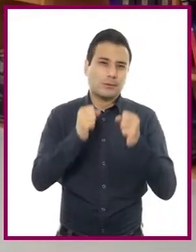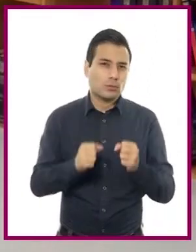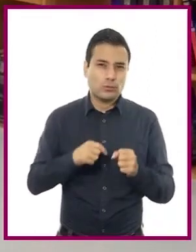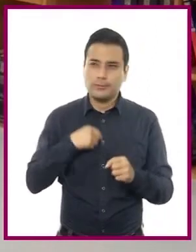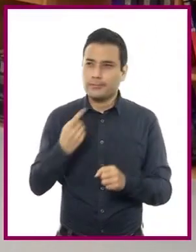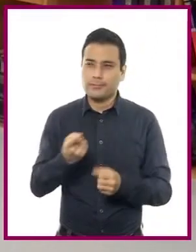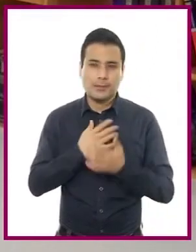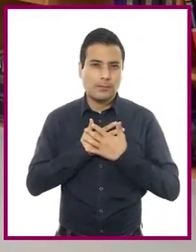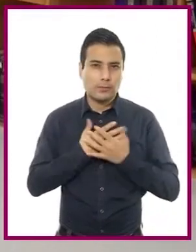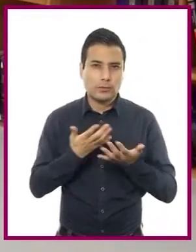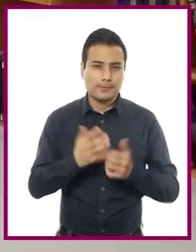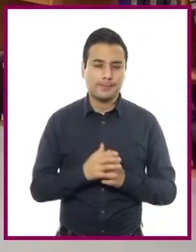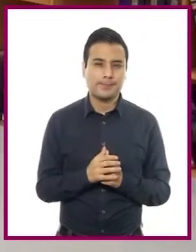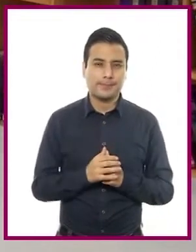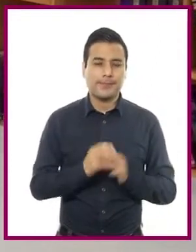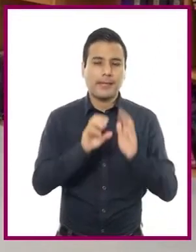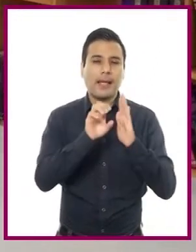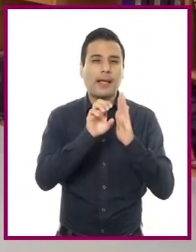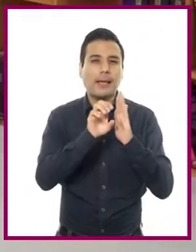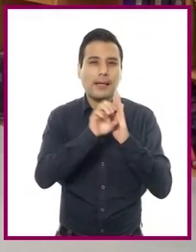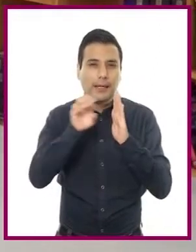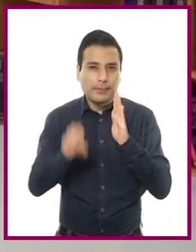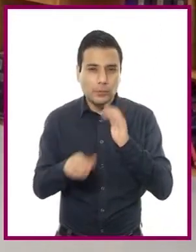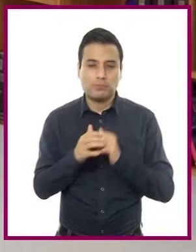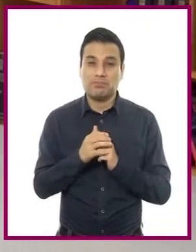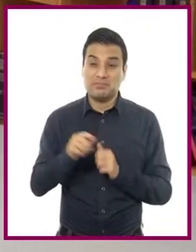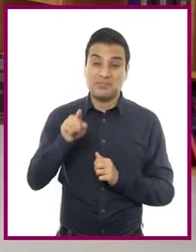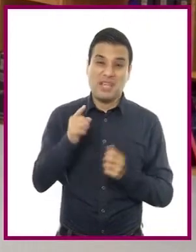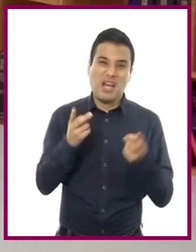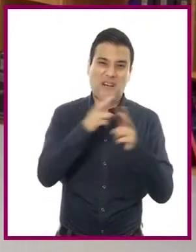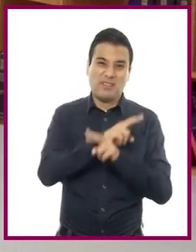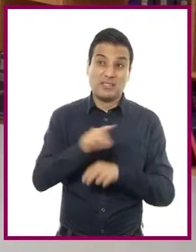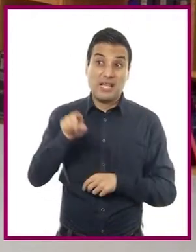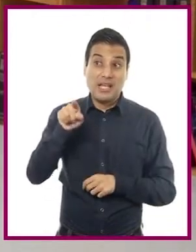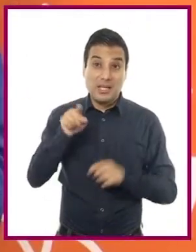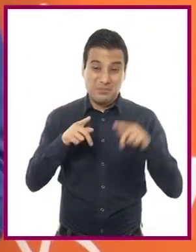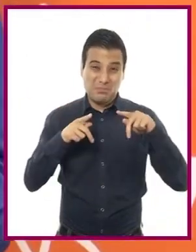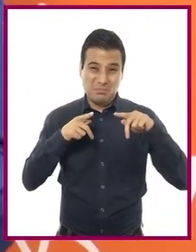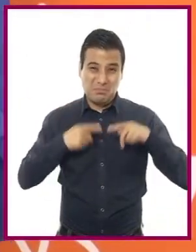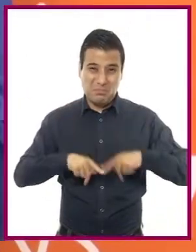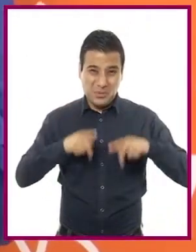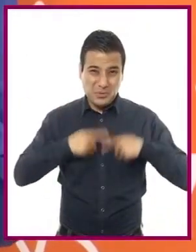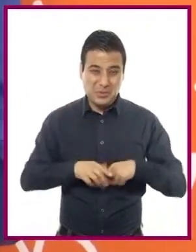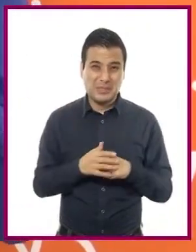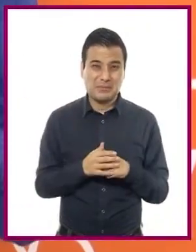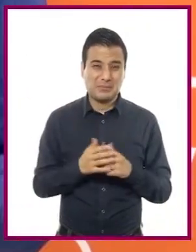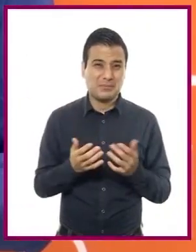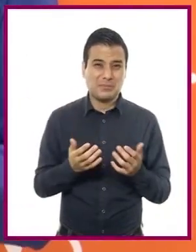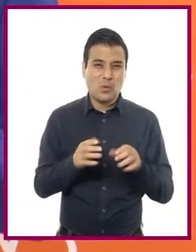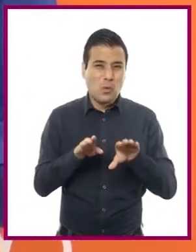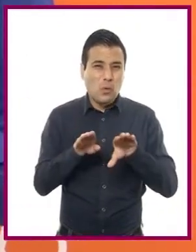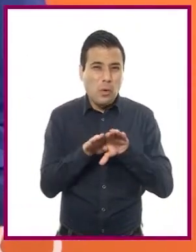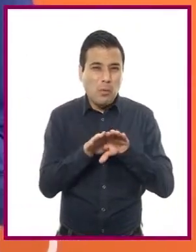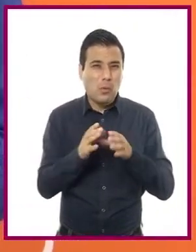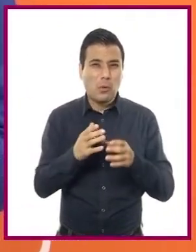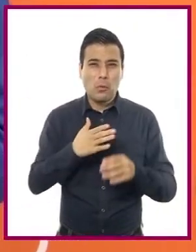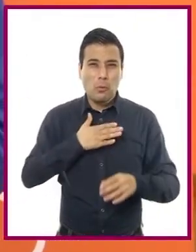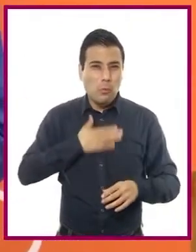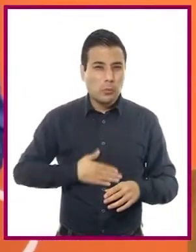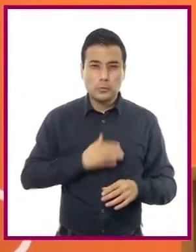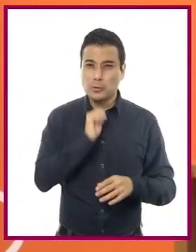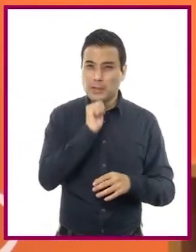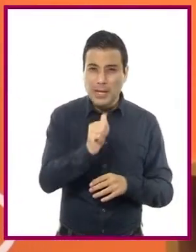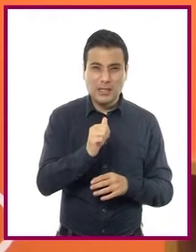ella. Pero si, por el contrario, te enteras de que tu pareja es injusta y